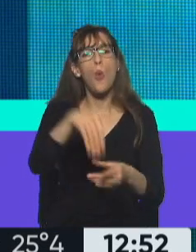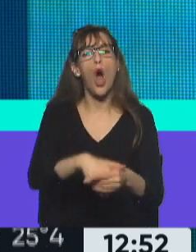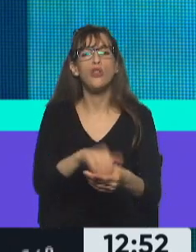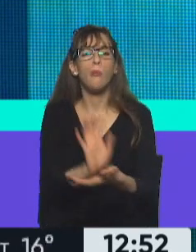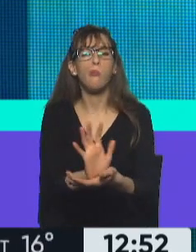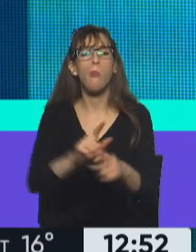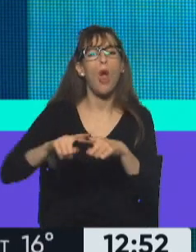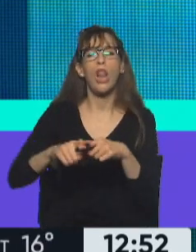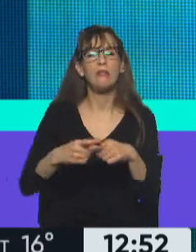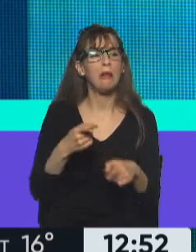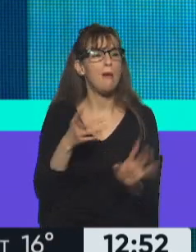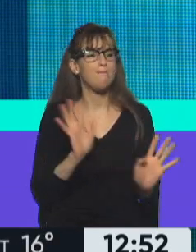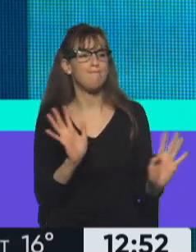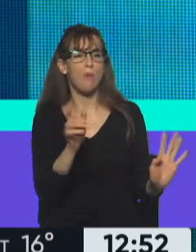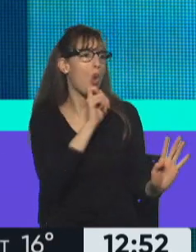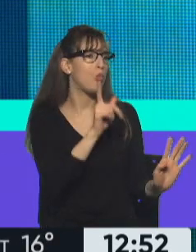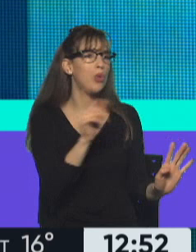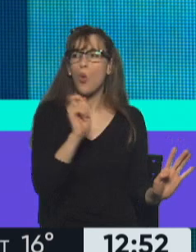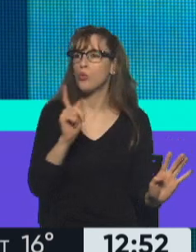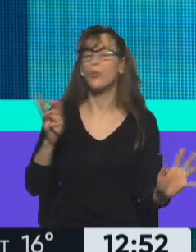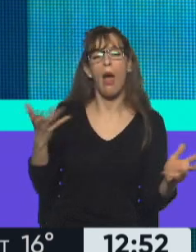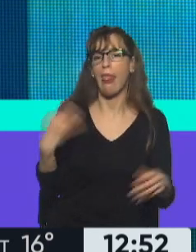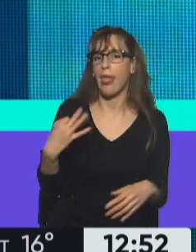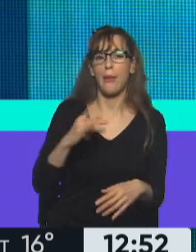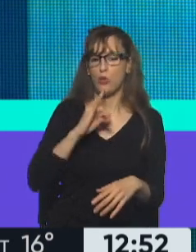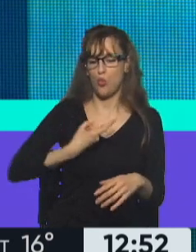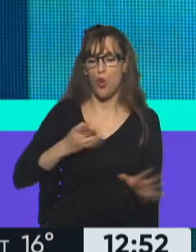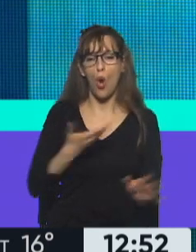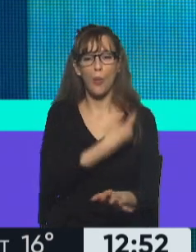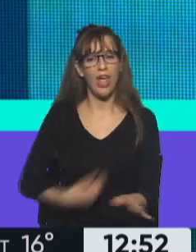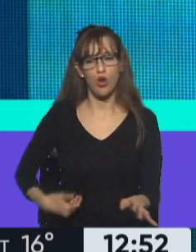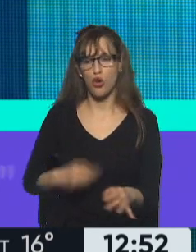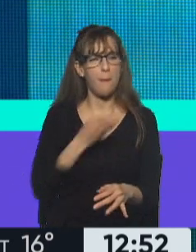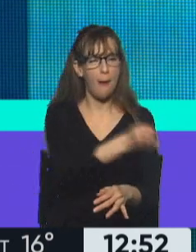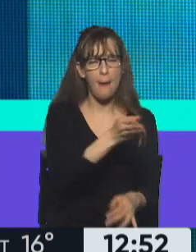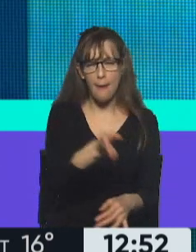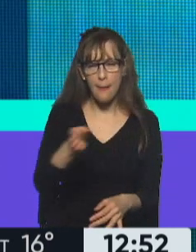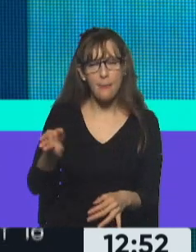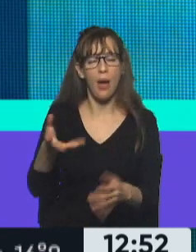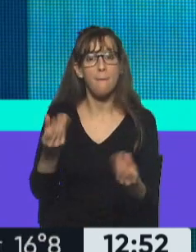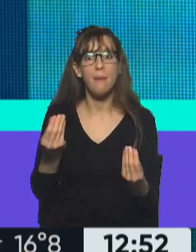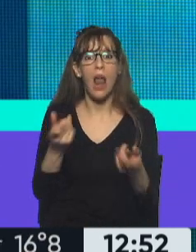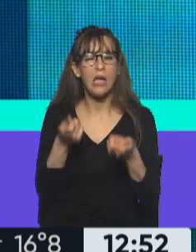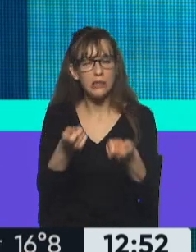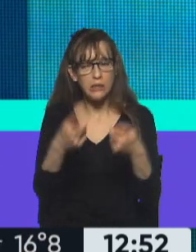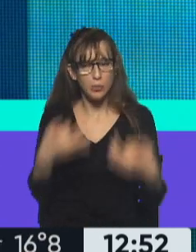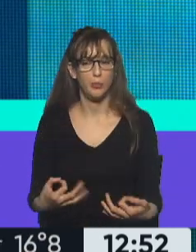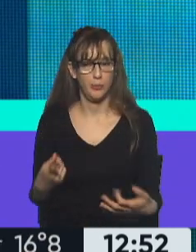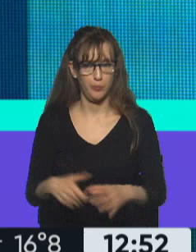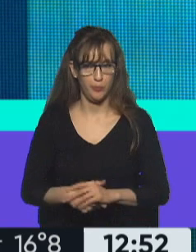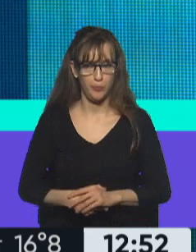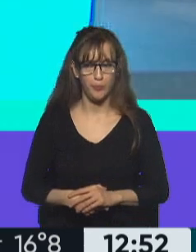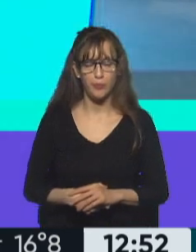voto desencanto que el gobierno debería ir a buscar con eso podría llegar a revertir el resultado es muy difícil pero podría llegar a